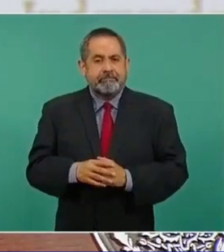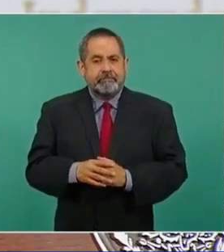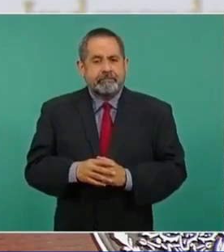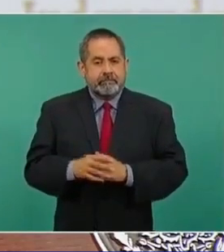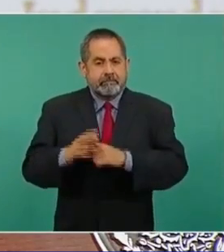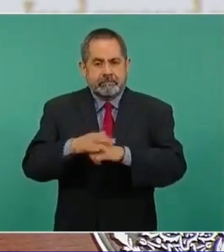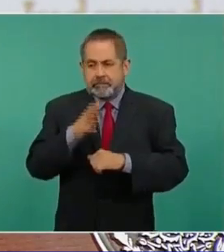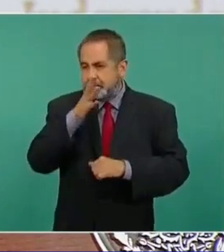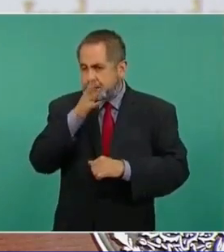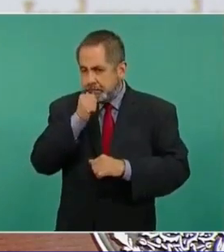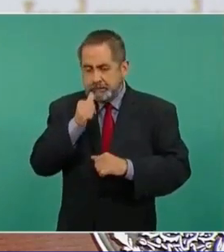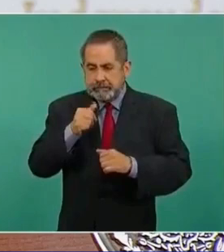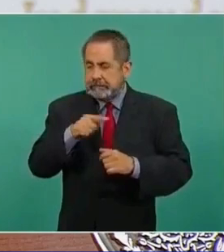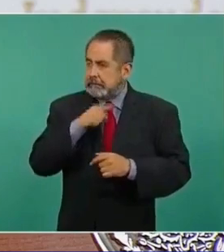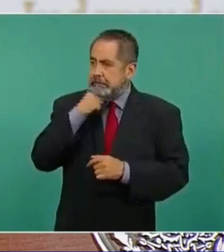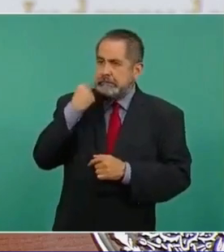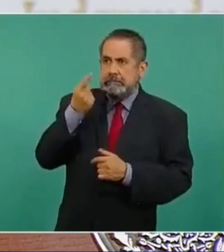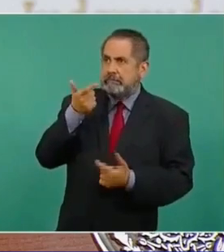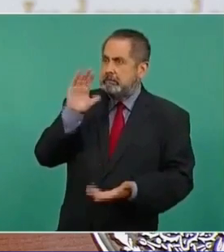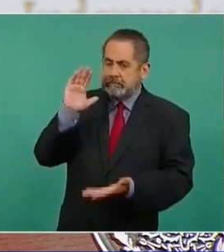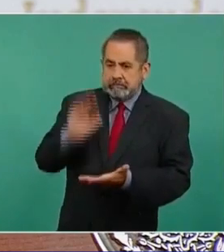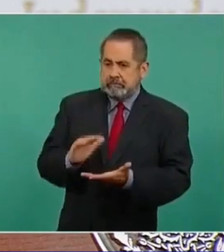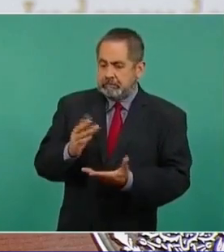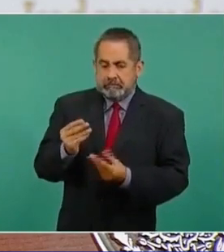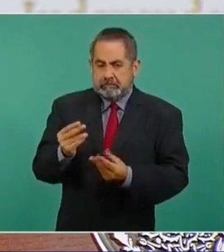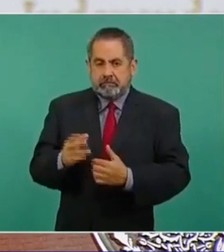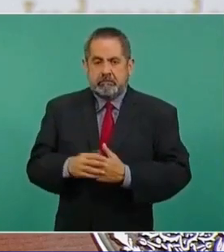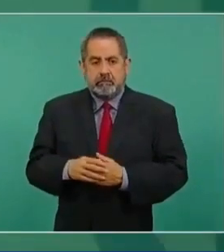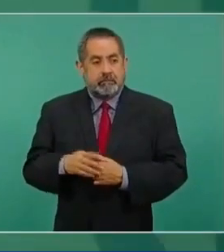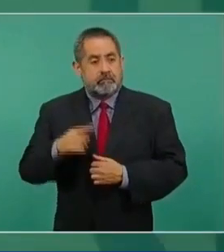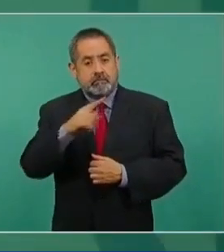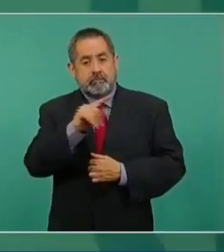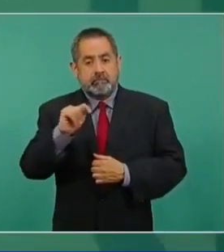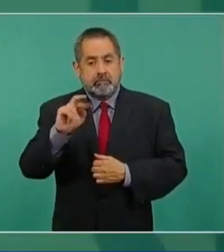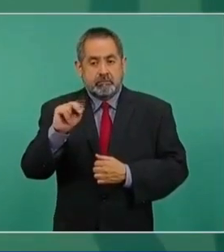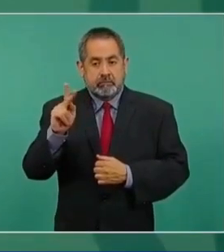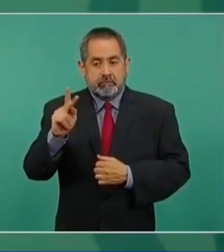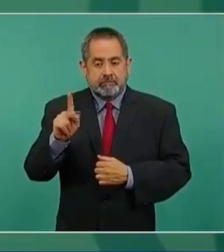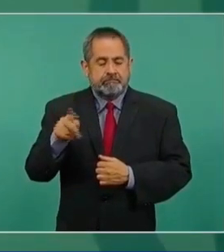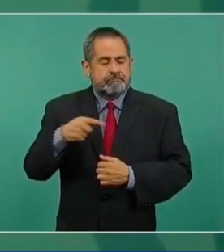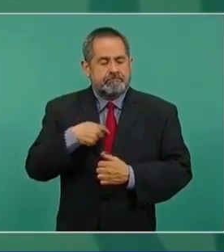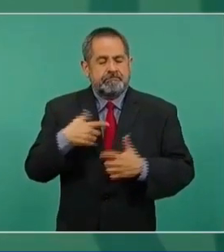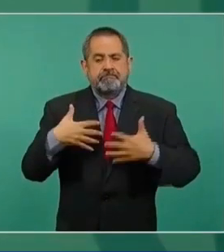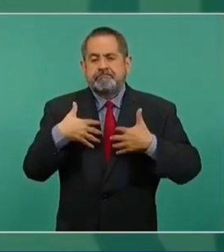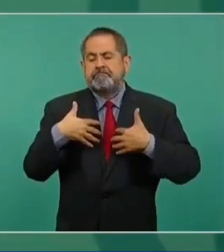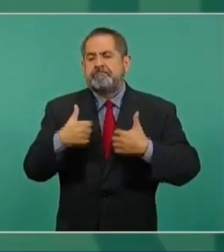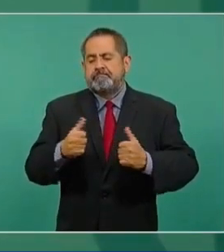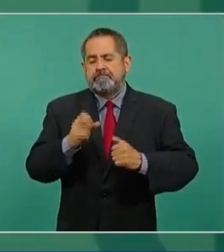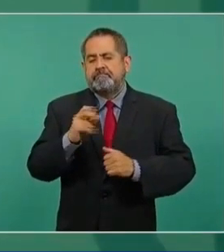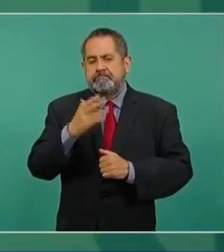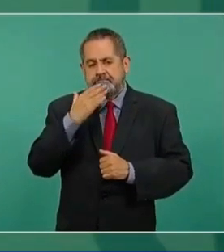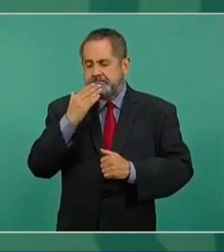por qué no podíamos aceptar. Y él comprendió, ¿no?,